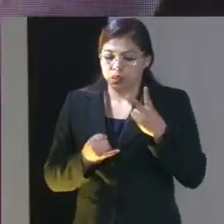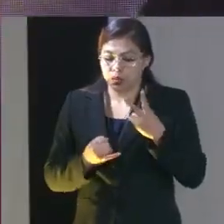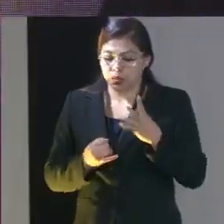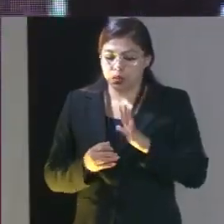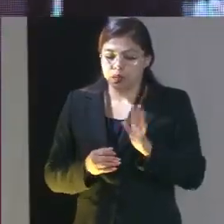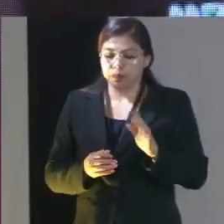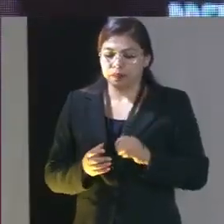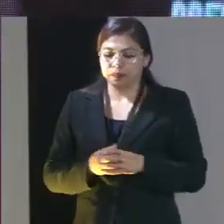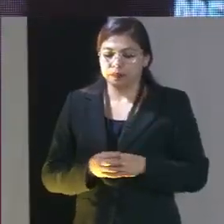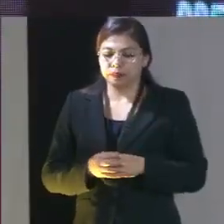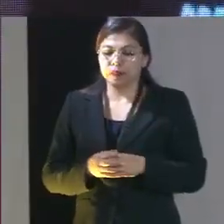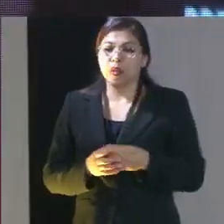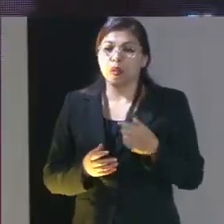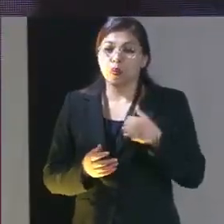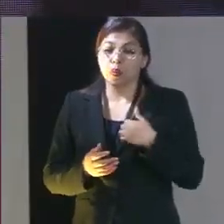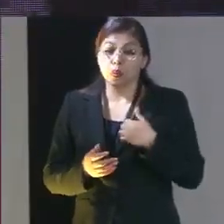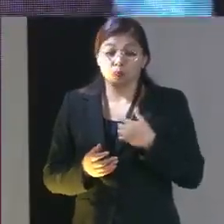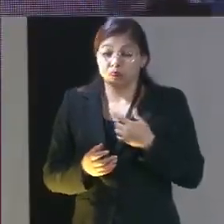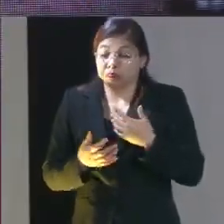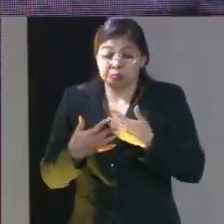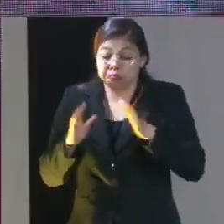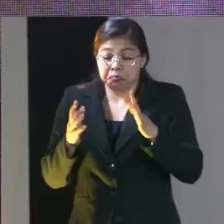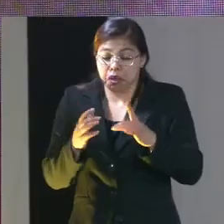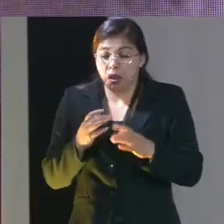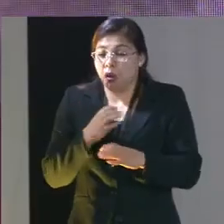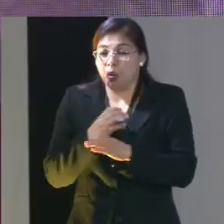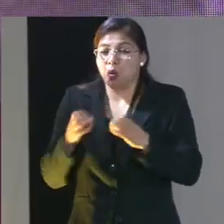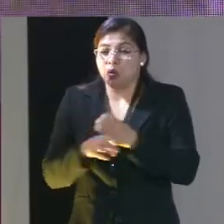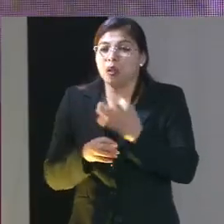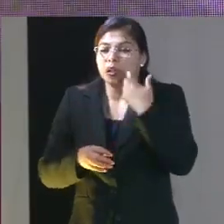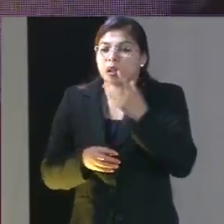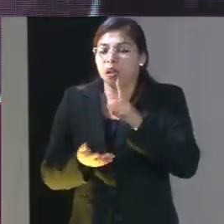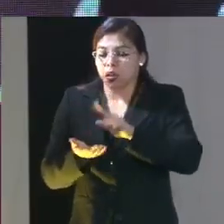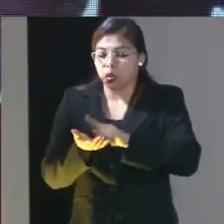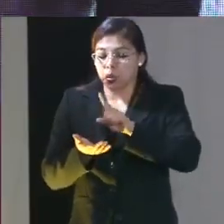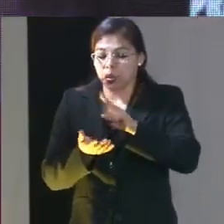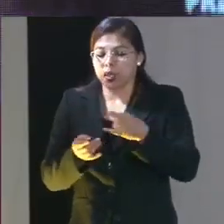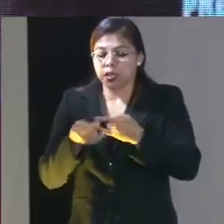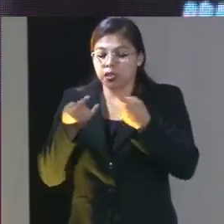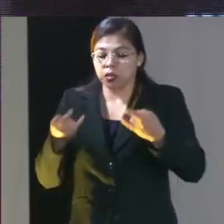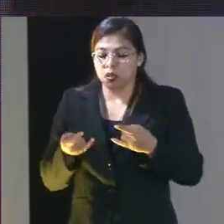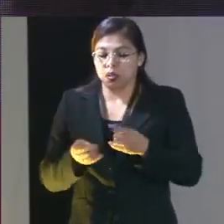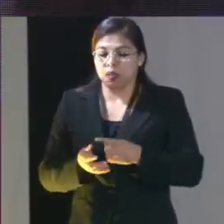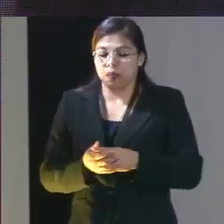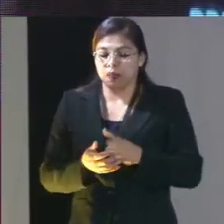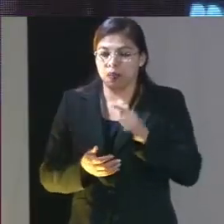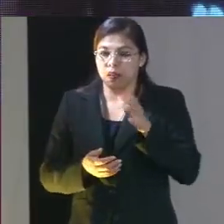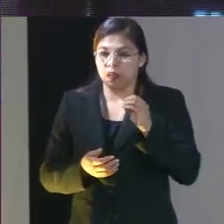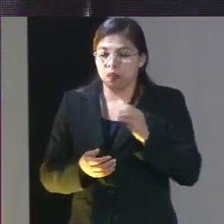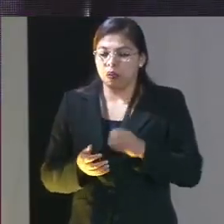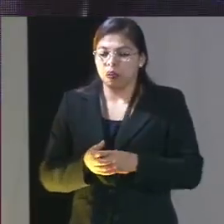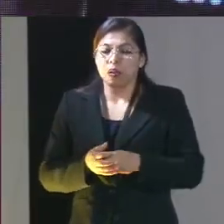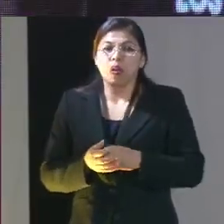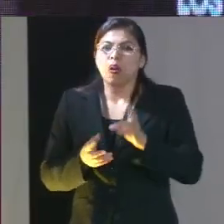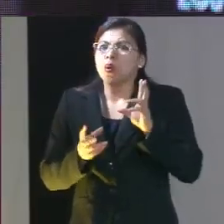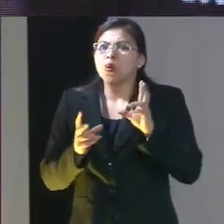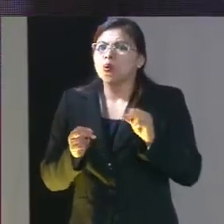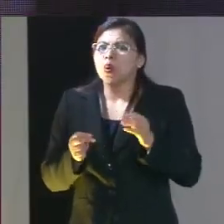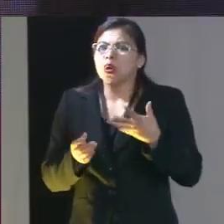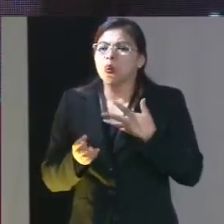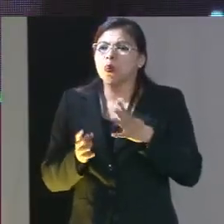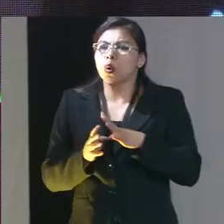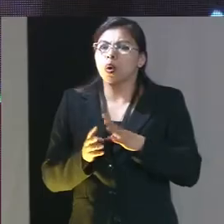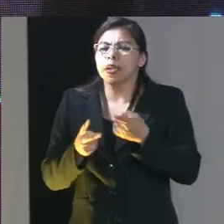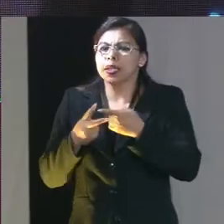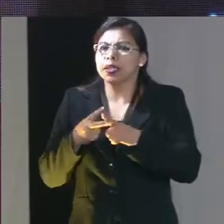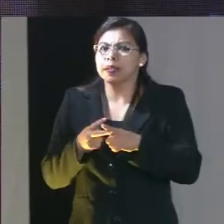ya, insisto, cualquier cosa me preguntan a mi Twitter, @historiapedro. No, No hay ningún indicio de que haya